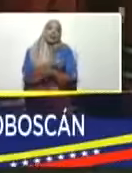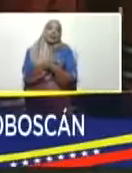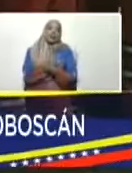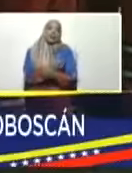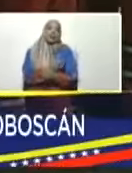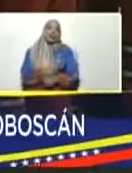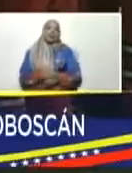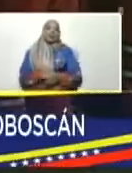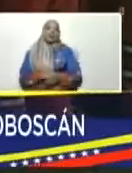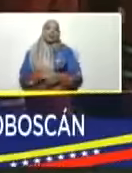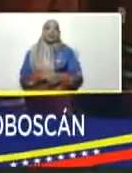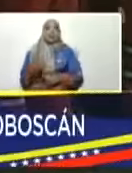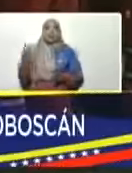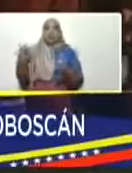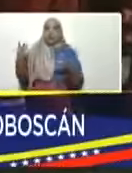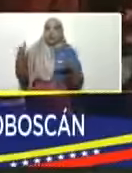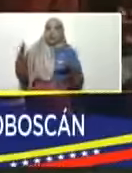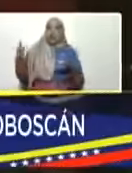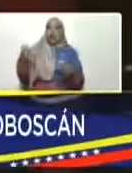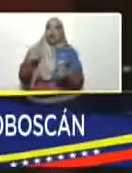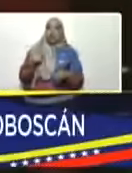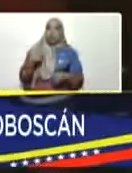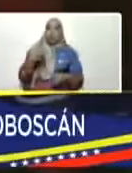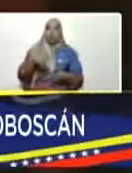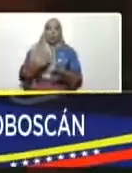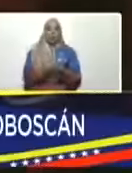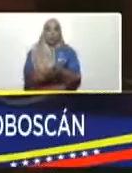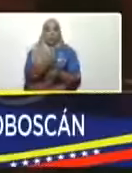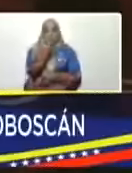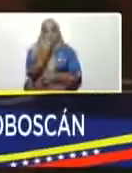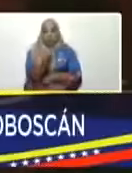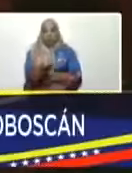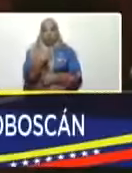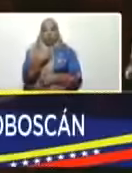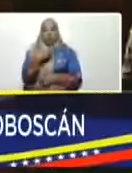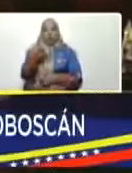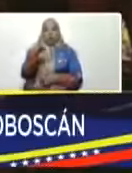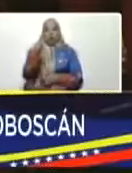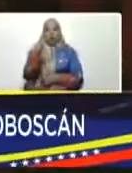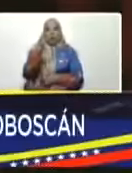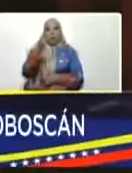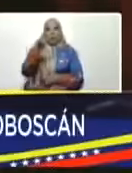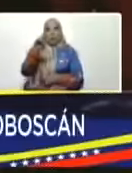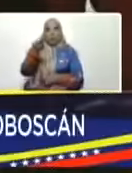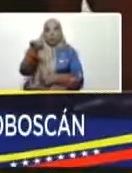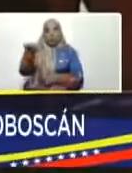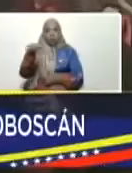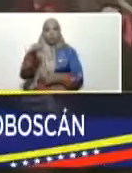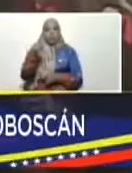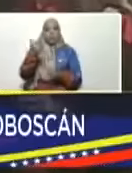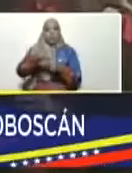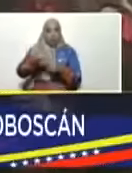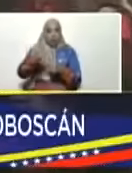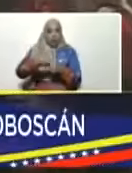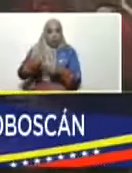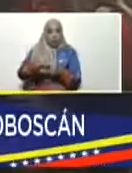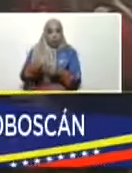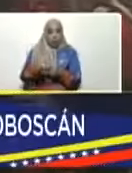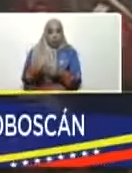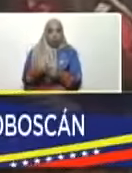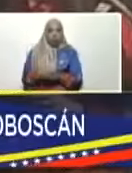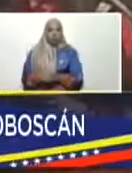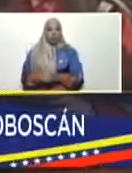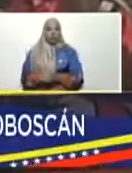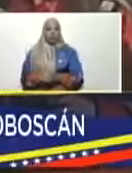que venir. Tenía que venir. Y definitivamente vine. Tenía que venir. Estuve en Cabima, estuve en Maracaibo y le